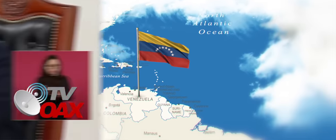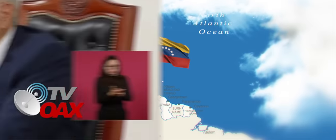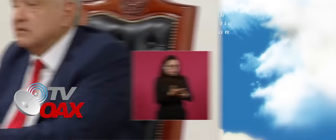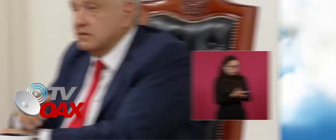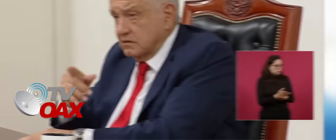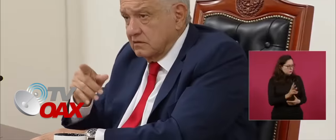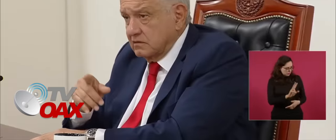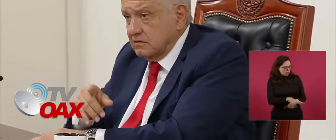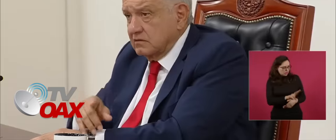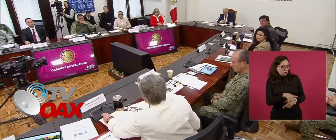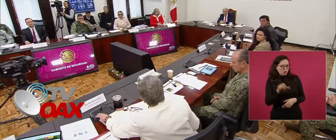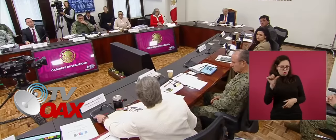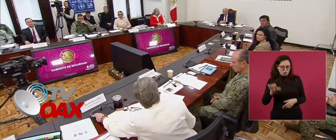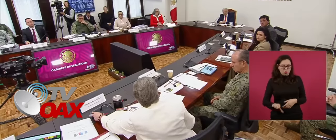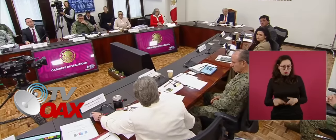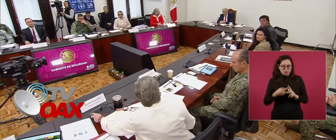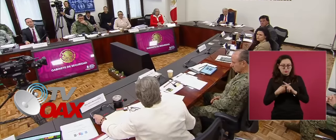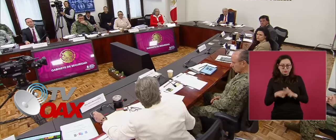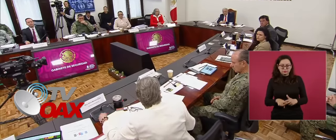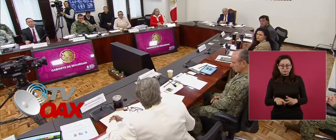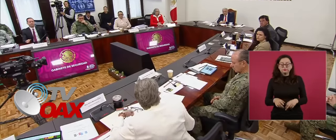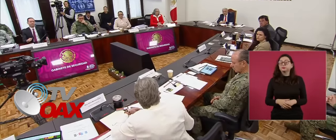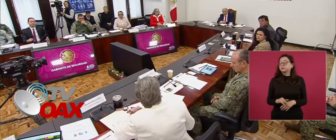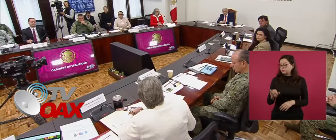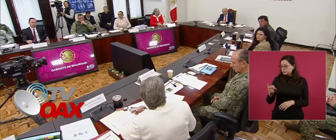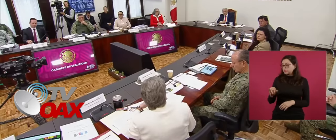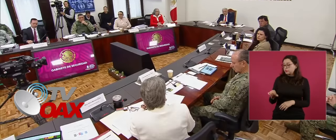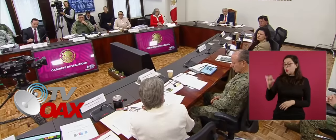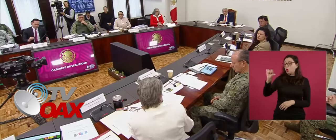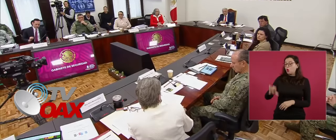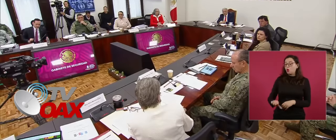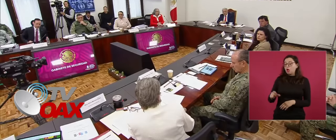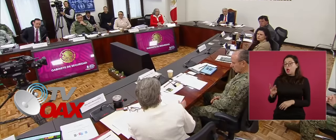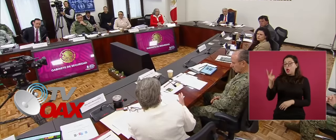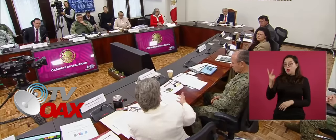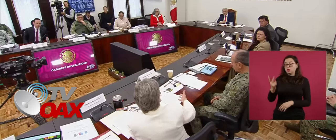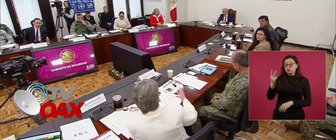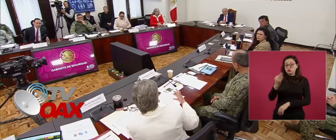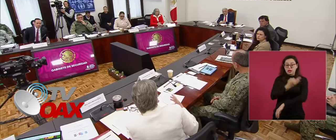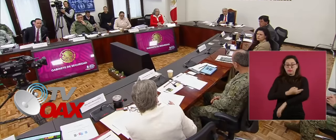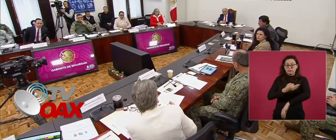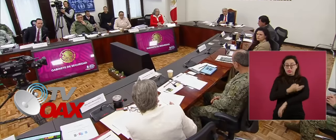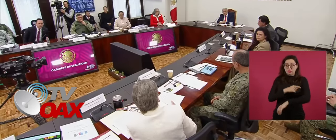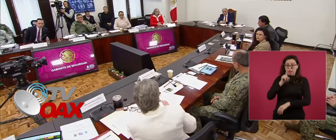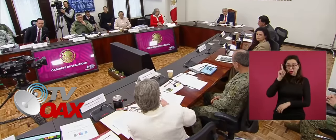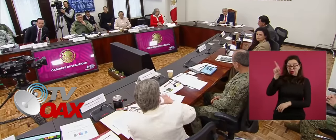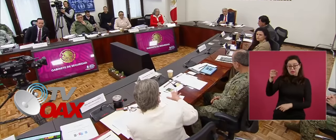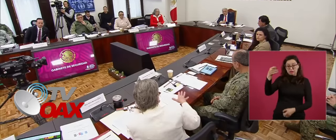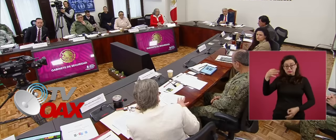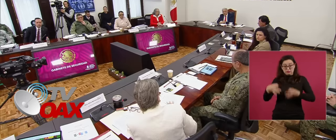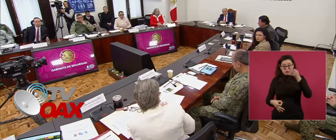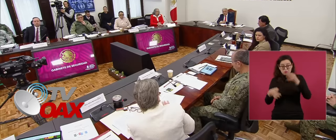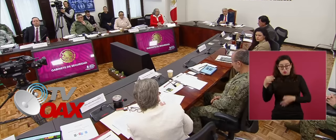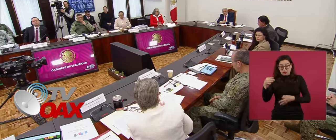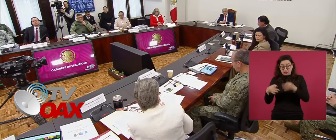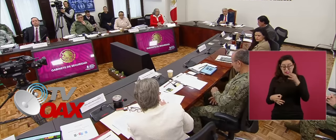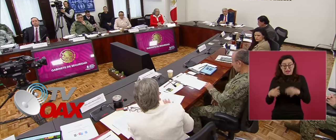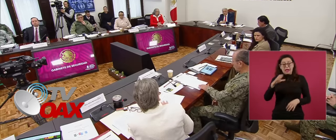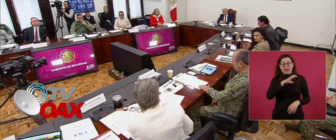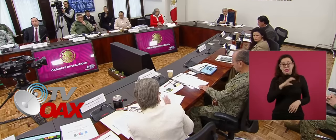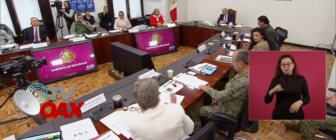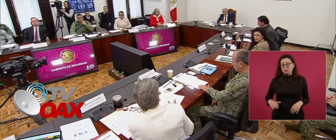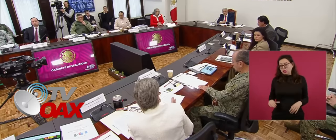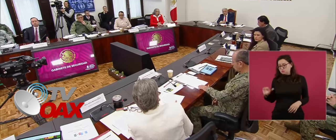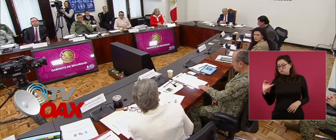La secretaria de Relaciones Exteriores, Alicia Bárcena, informó que ayer se emitió un comunicado en conjunto con los gobiernos